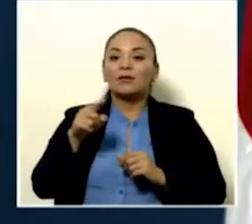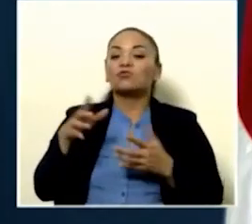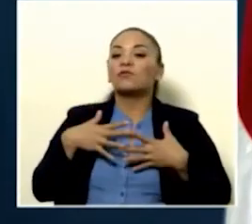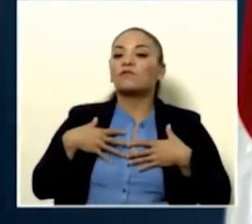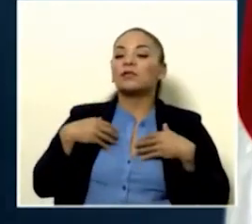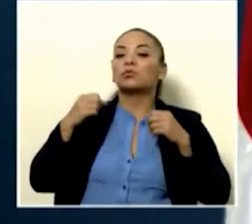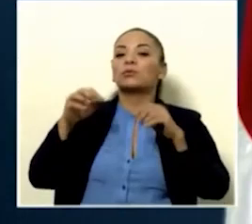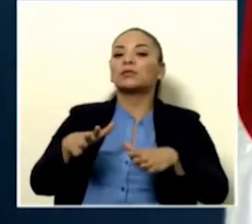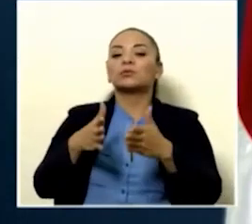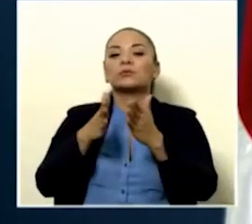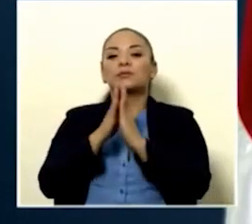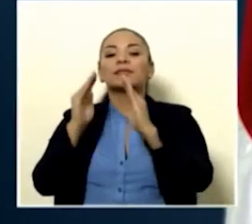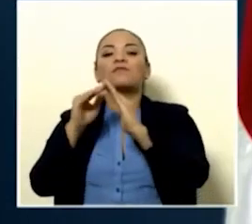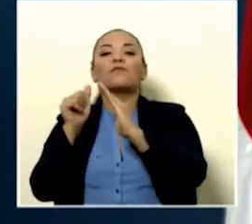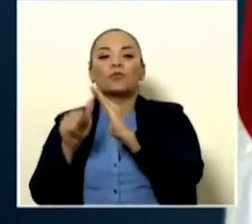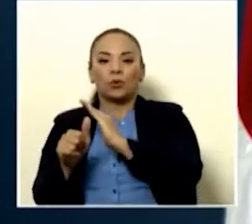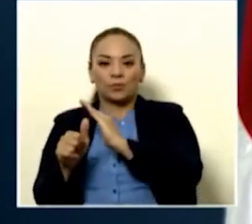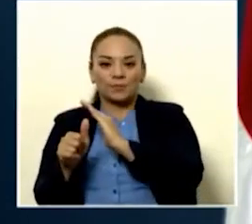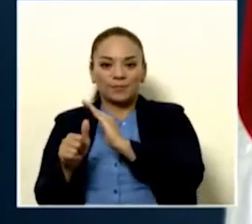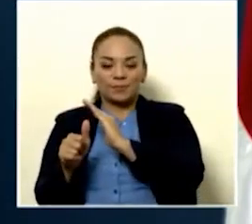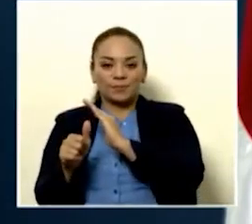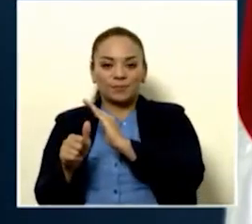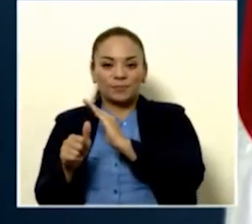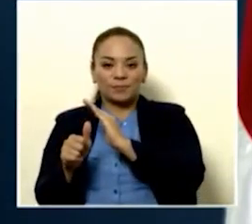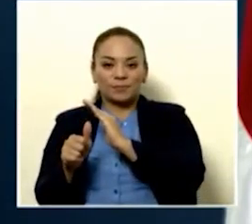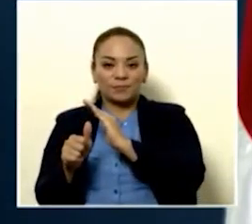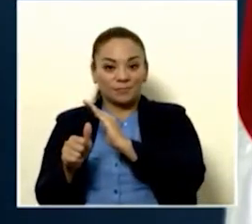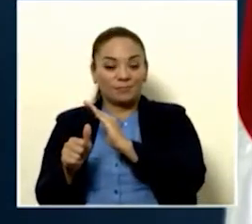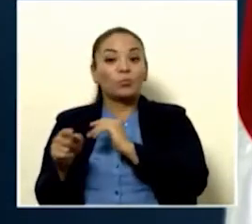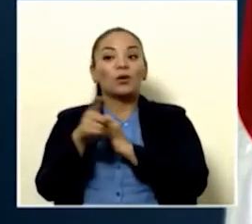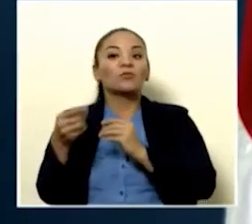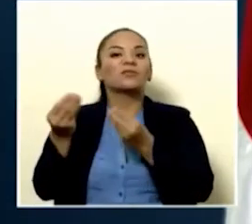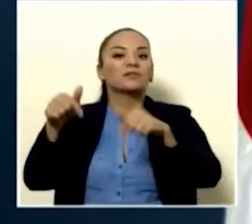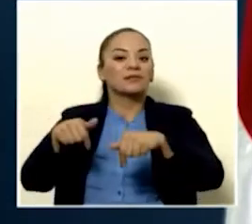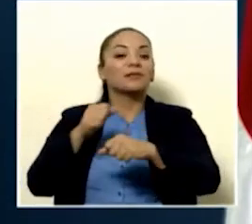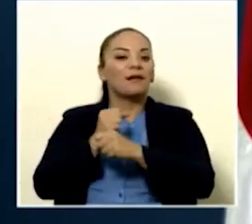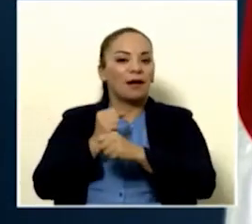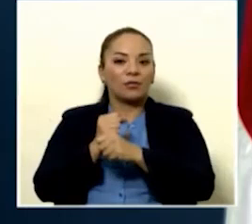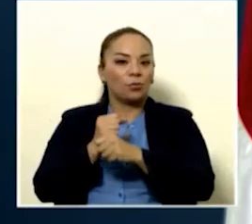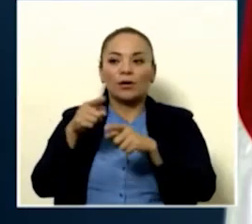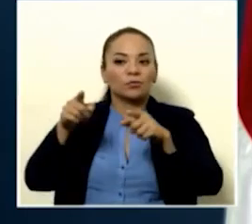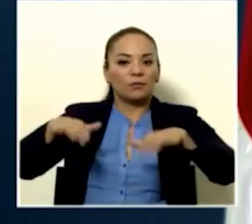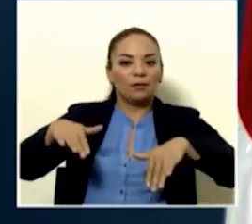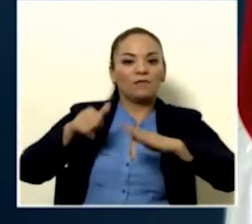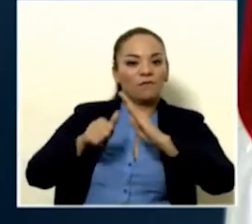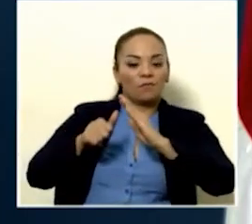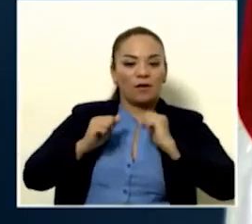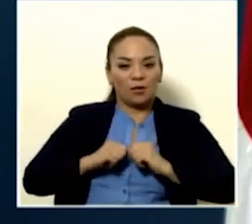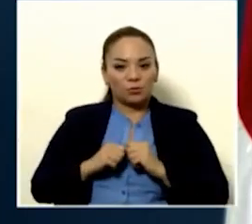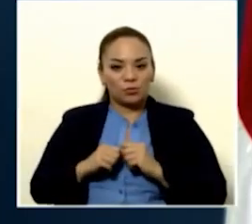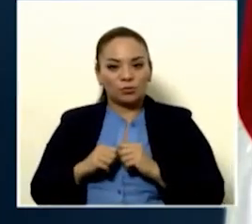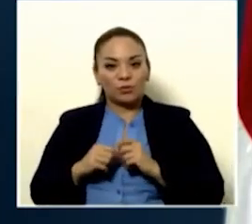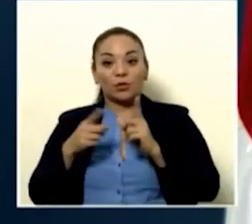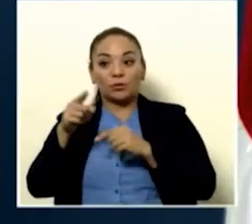renuncian a la solicitud de refugio, porque ellos lo que están es trabajando, no están siendo refugiados, se van y se